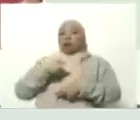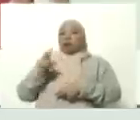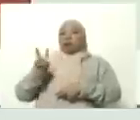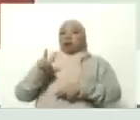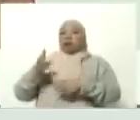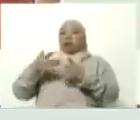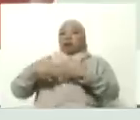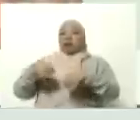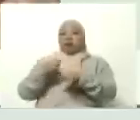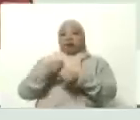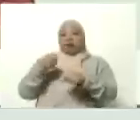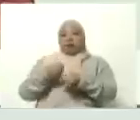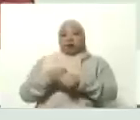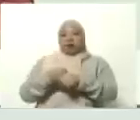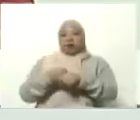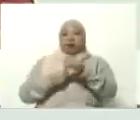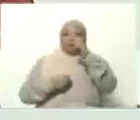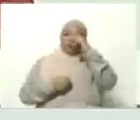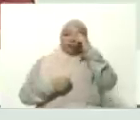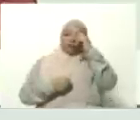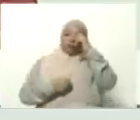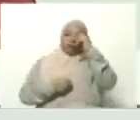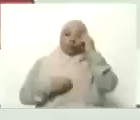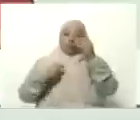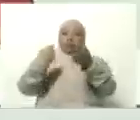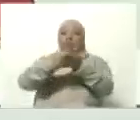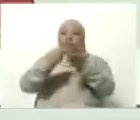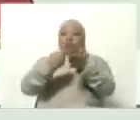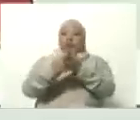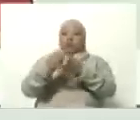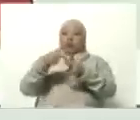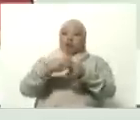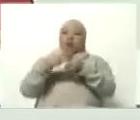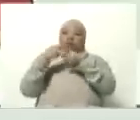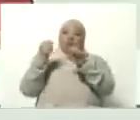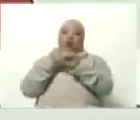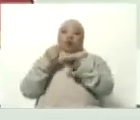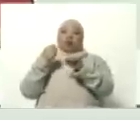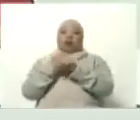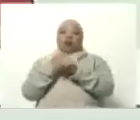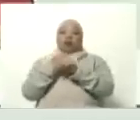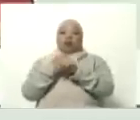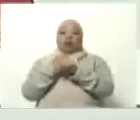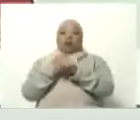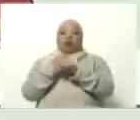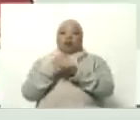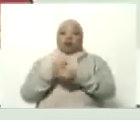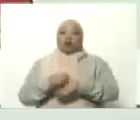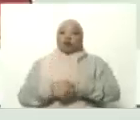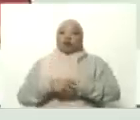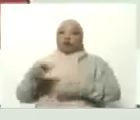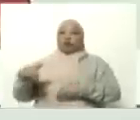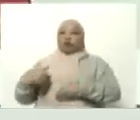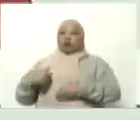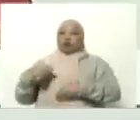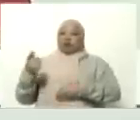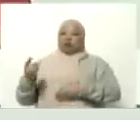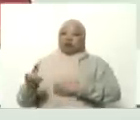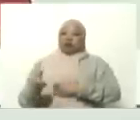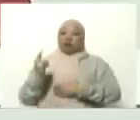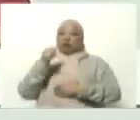que se lleven de Venezuela, petróleo que tienen que pagar con regalías y todo lo que se paga en